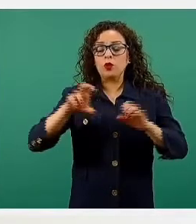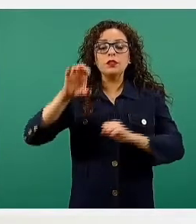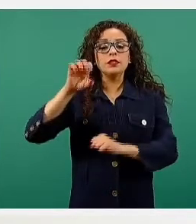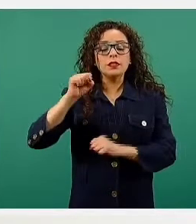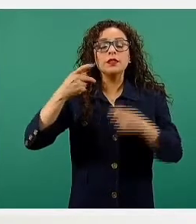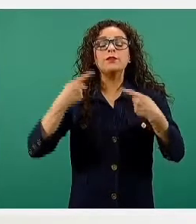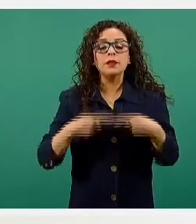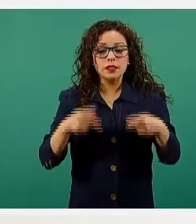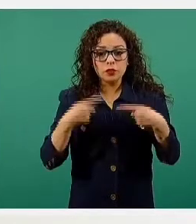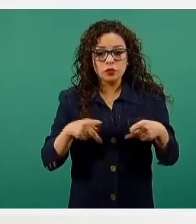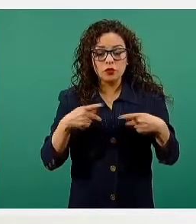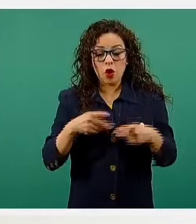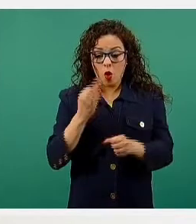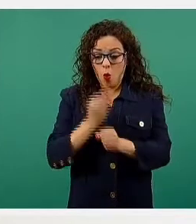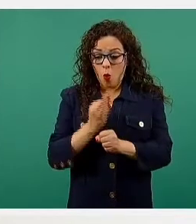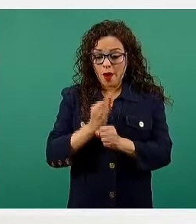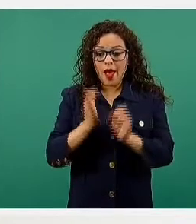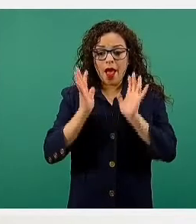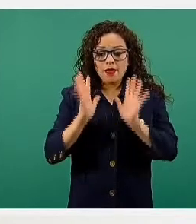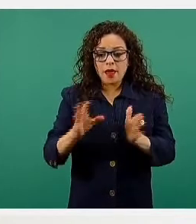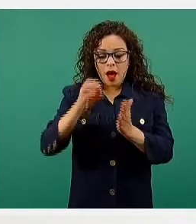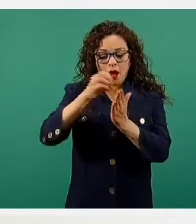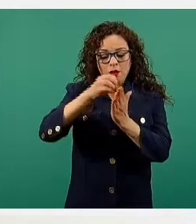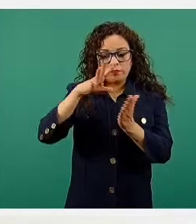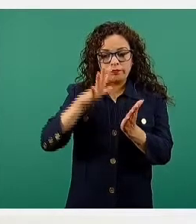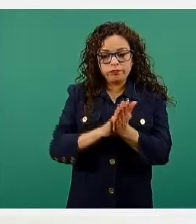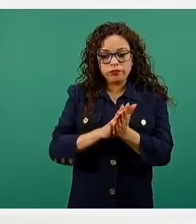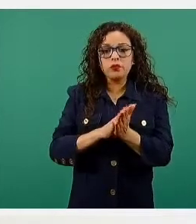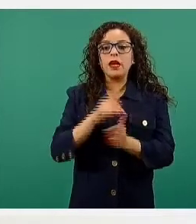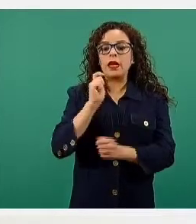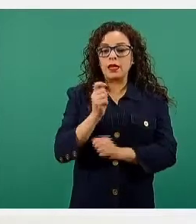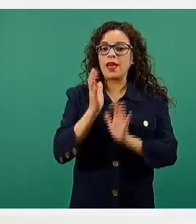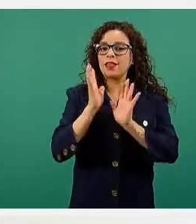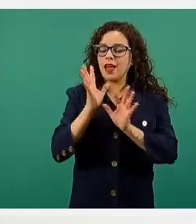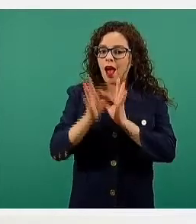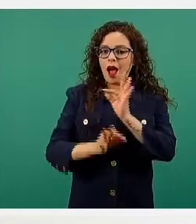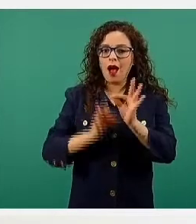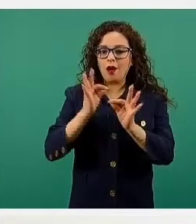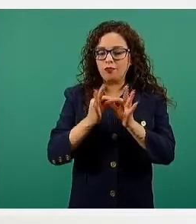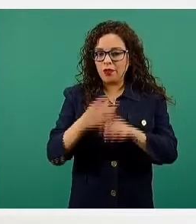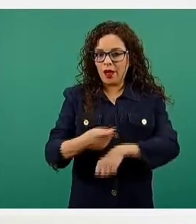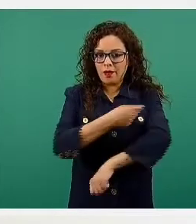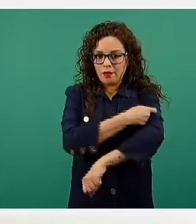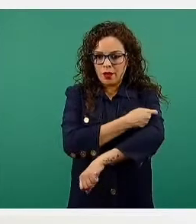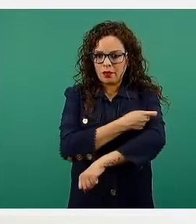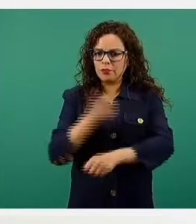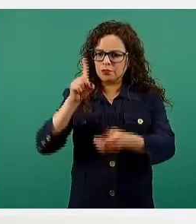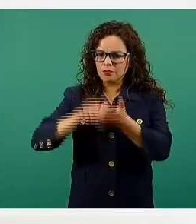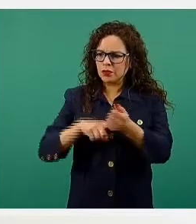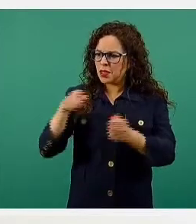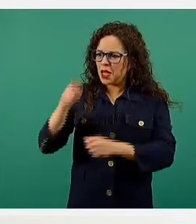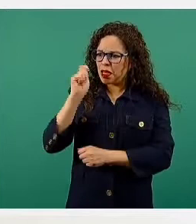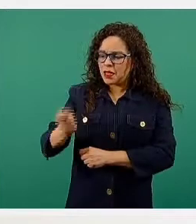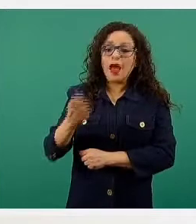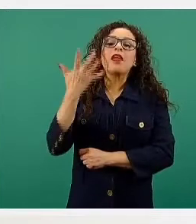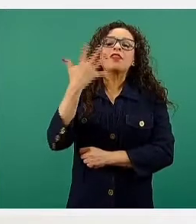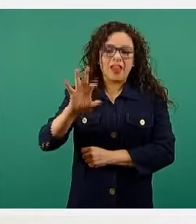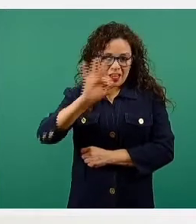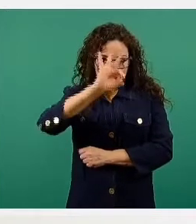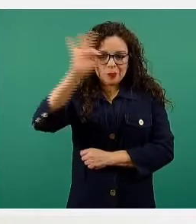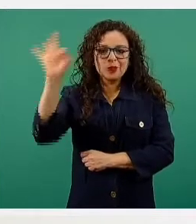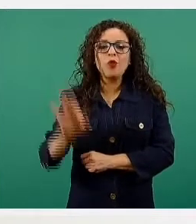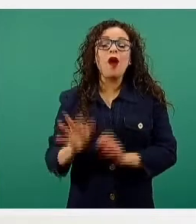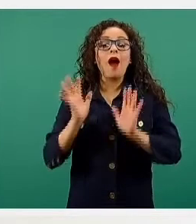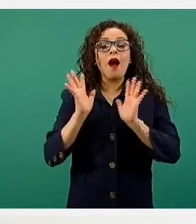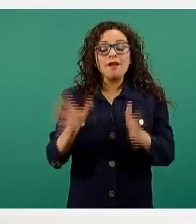12.625.860 personas que hasta el momento están ya registradas como vacunadas. Esto corresponde al 10%. Ya tenemos el